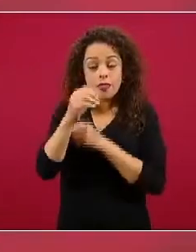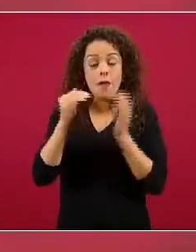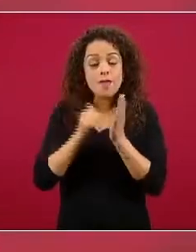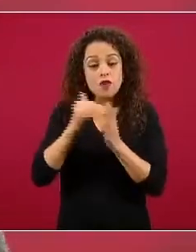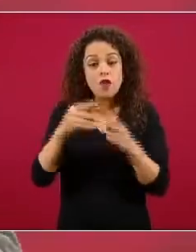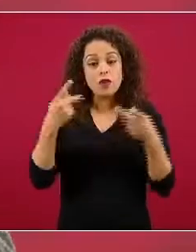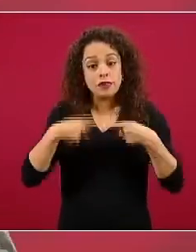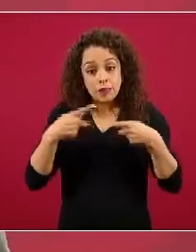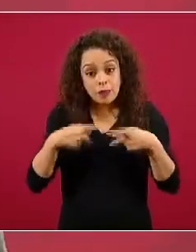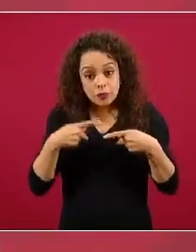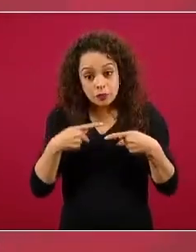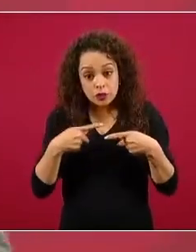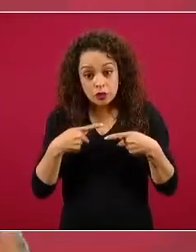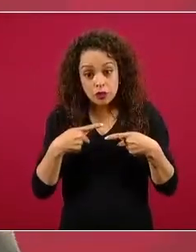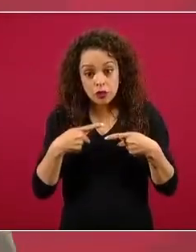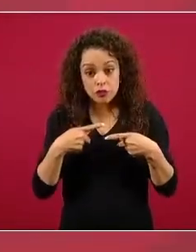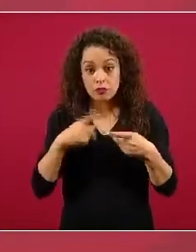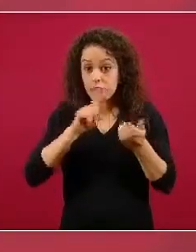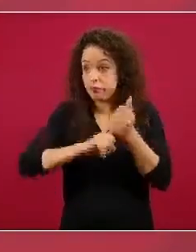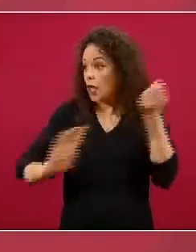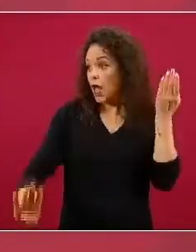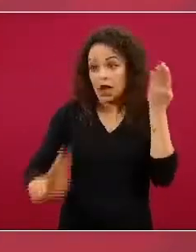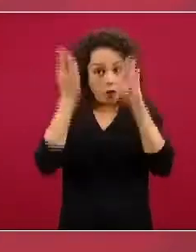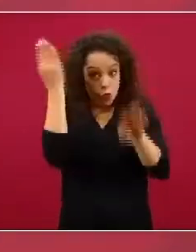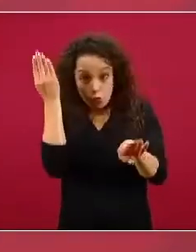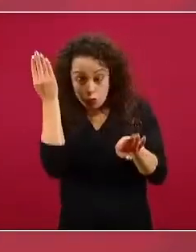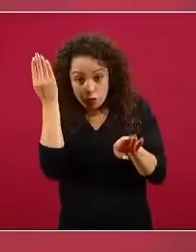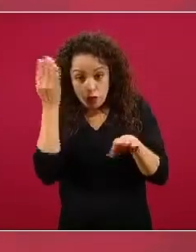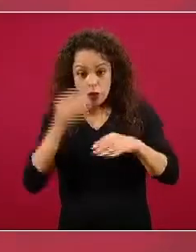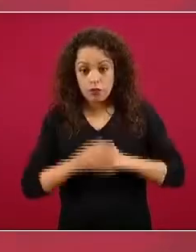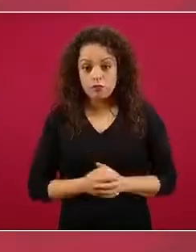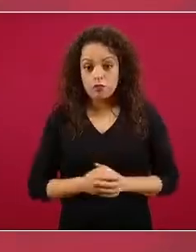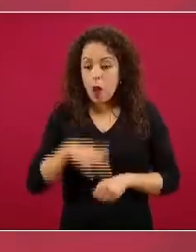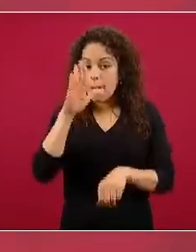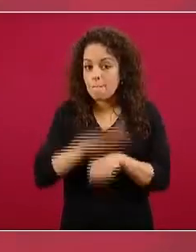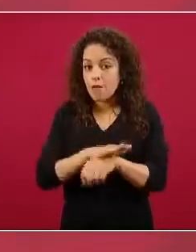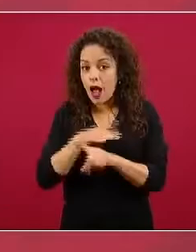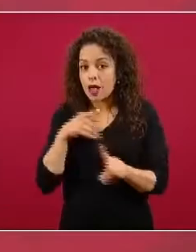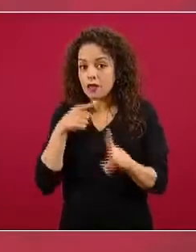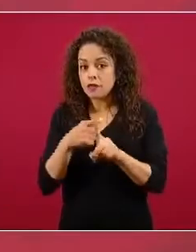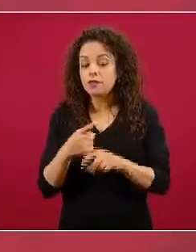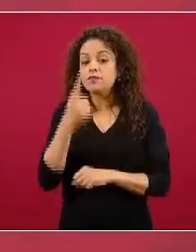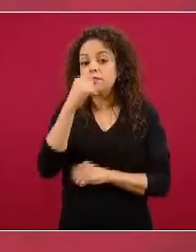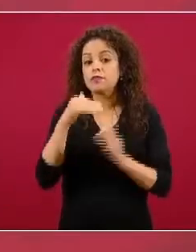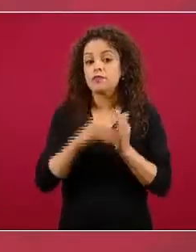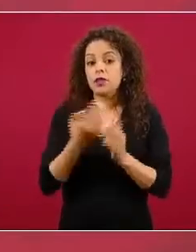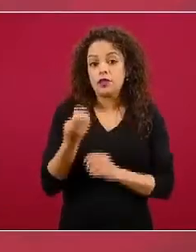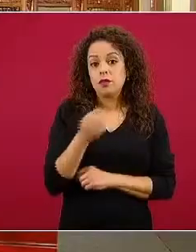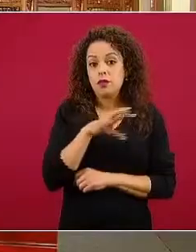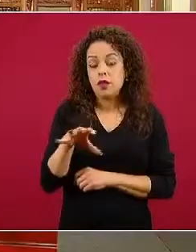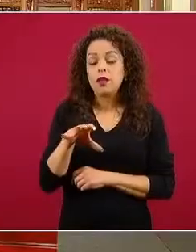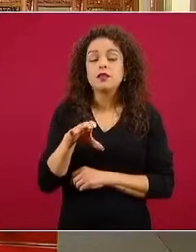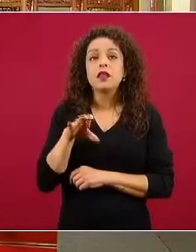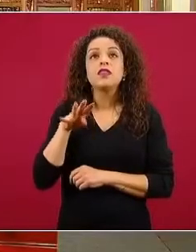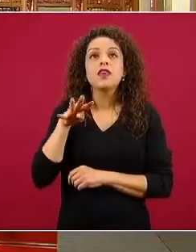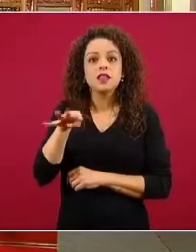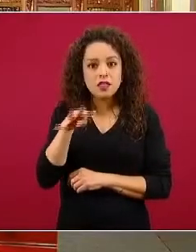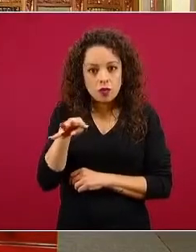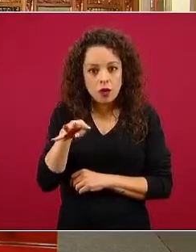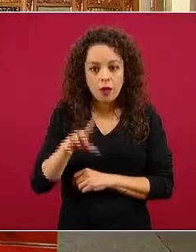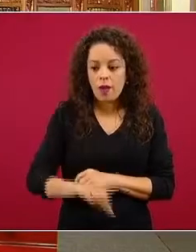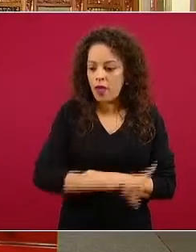esa epidemia a nivel del mundo, a nivel global, la mayor contribución fue la de 1919. Y luego